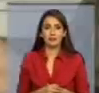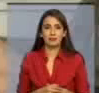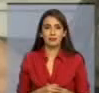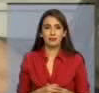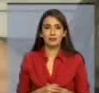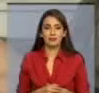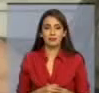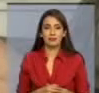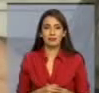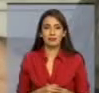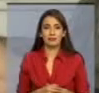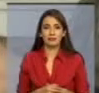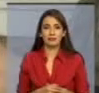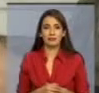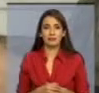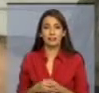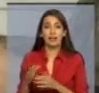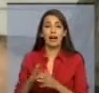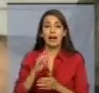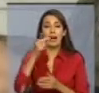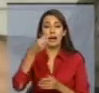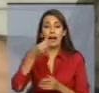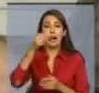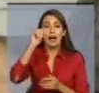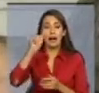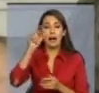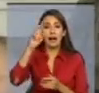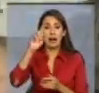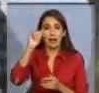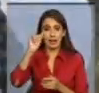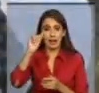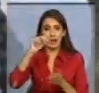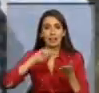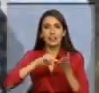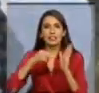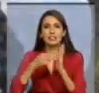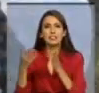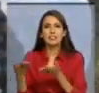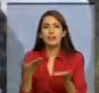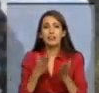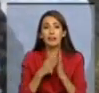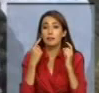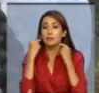Qué gara que van a estar las fiestas, sí, qué gara que está la comida.